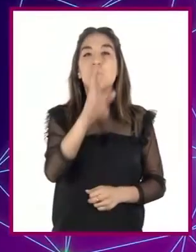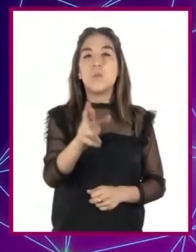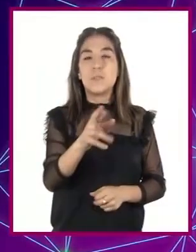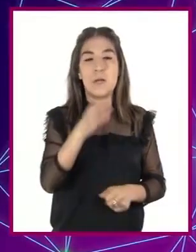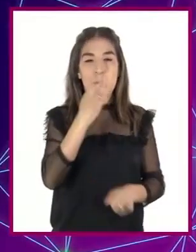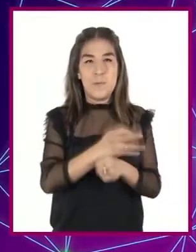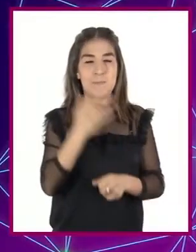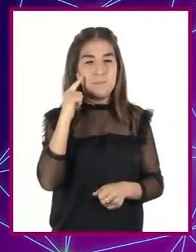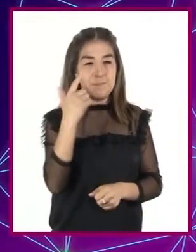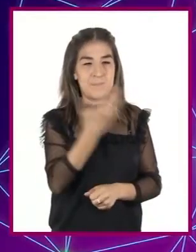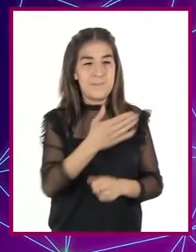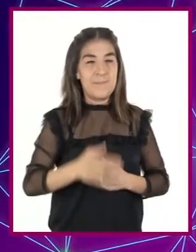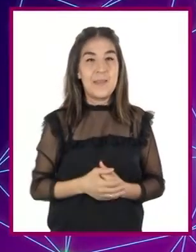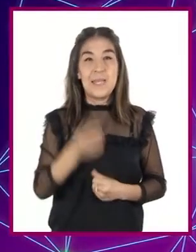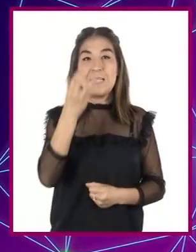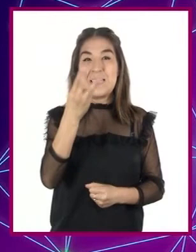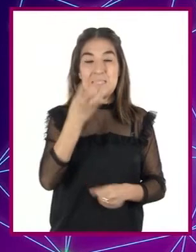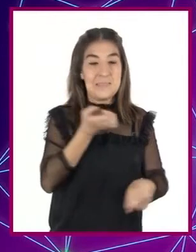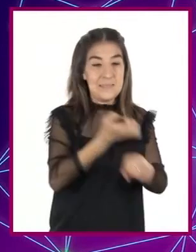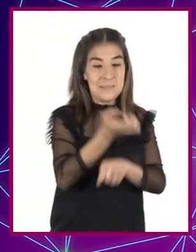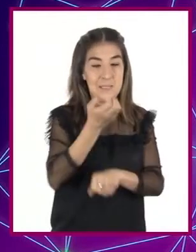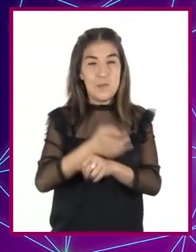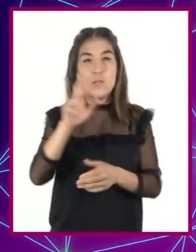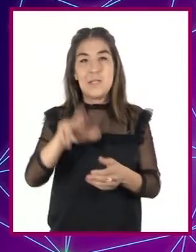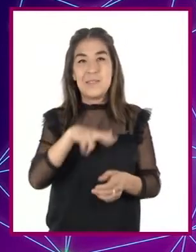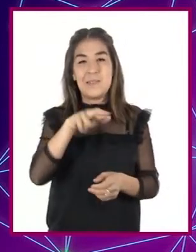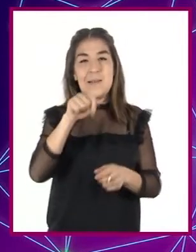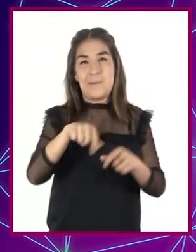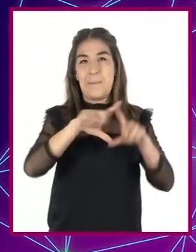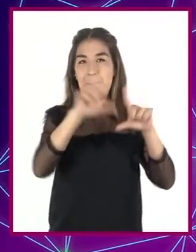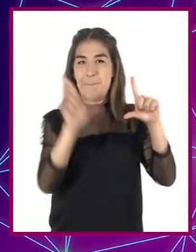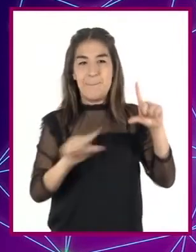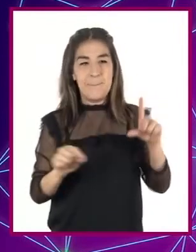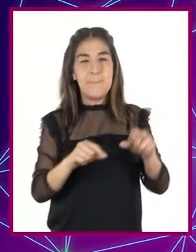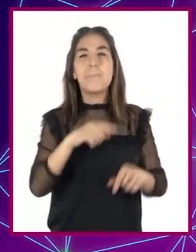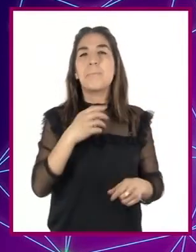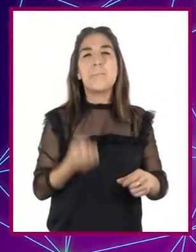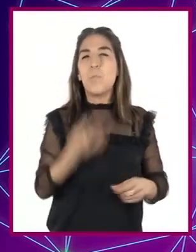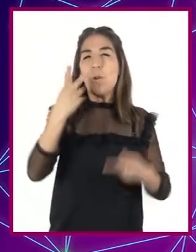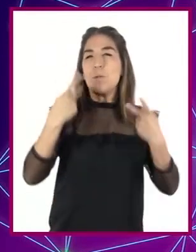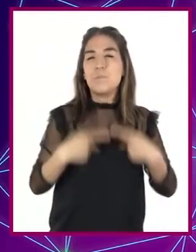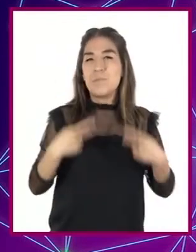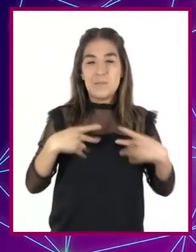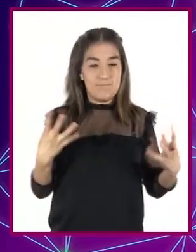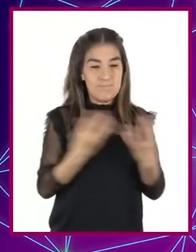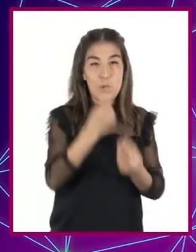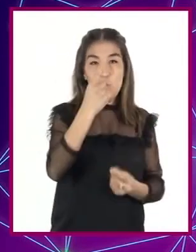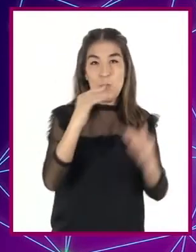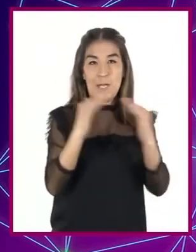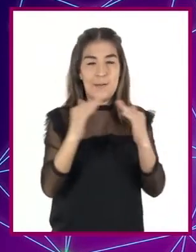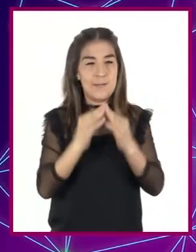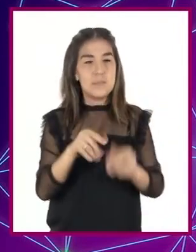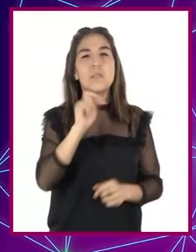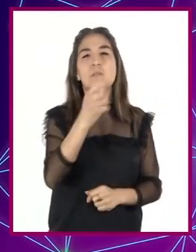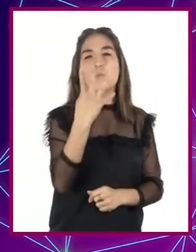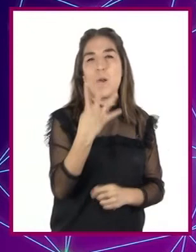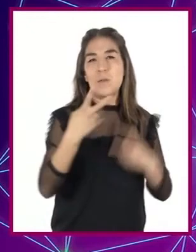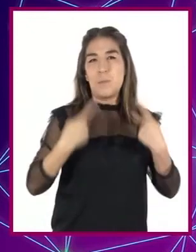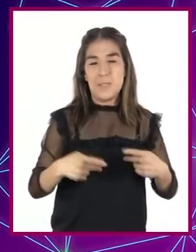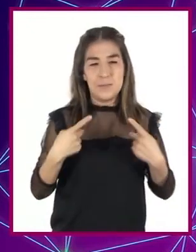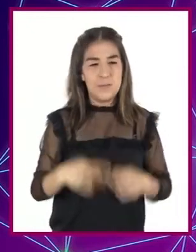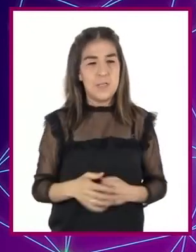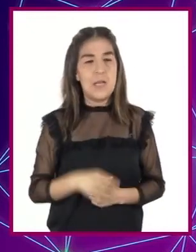3 estados de la República Mexicana, el promedio de habitantes por vivienda es de aproximadamente 4 personas.